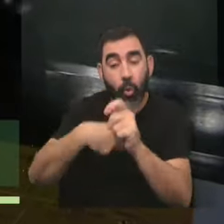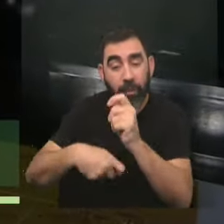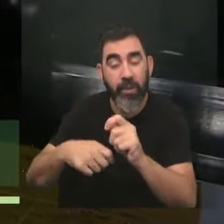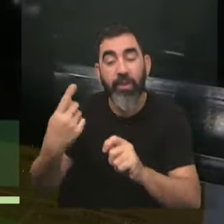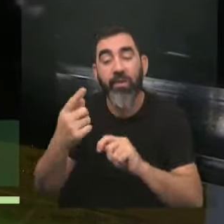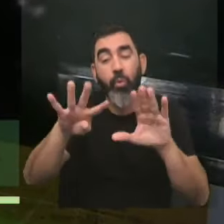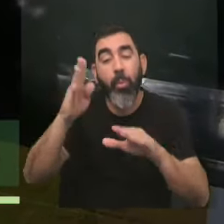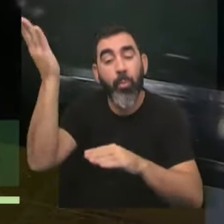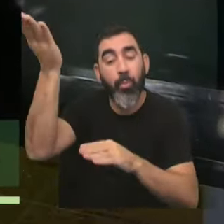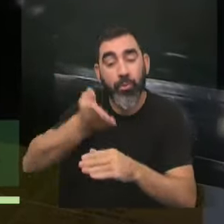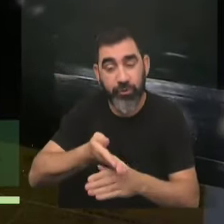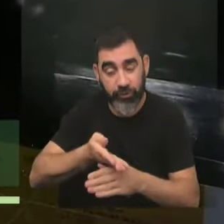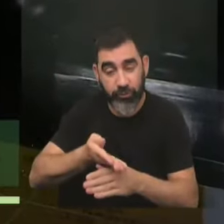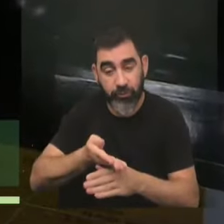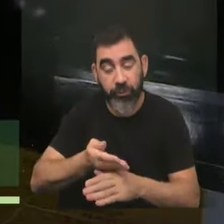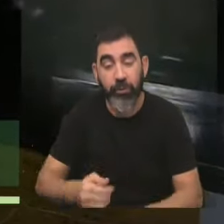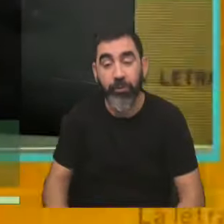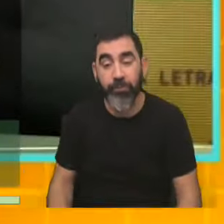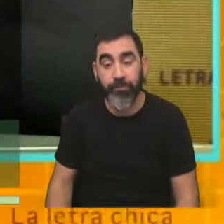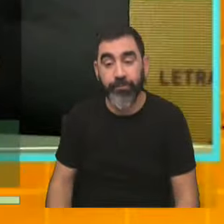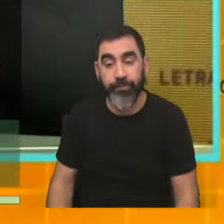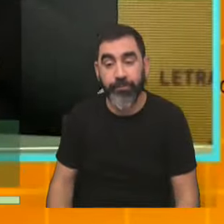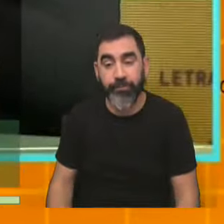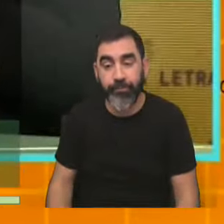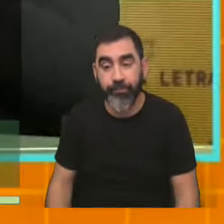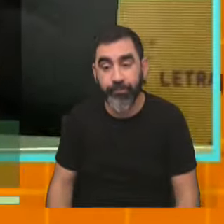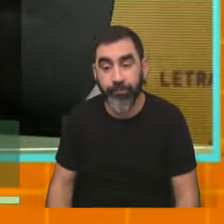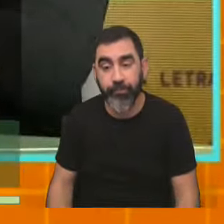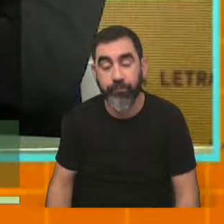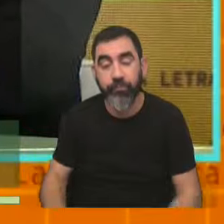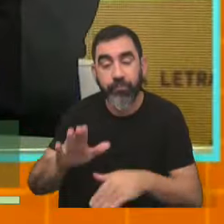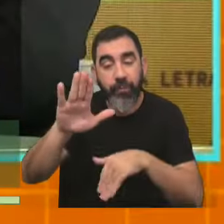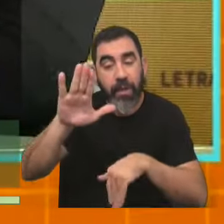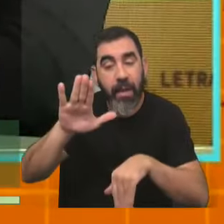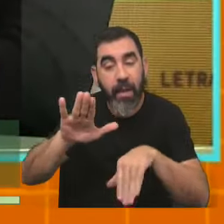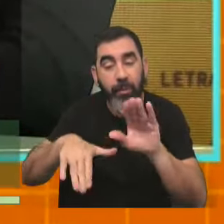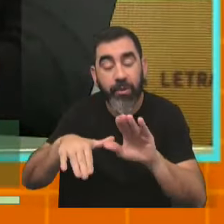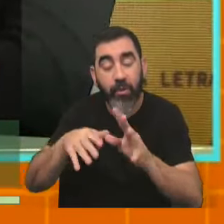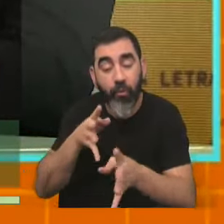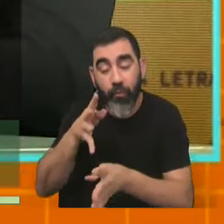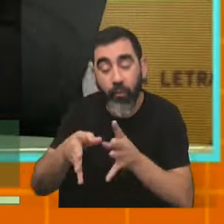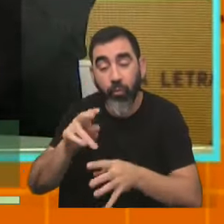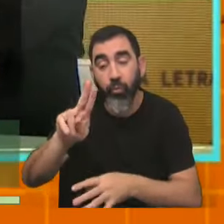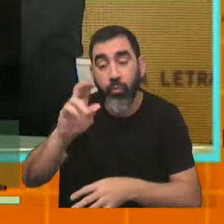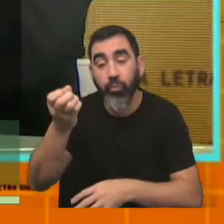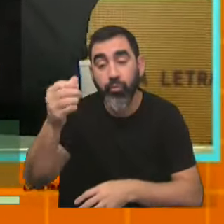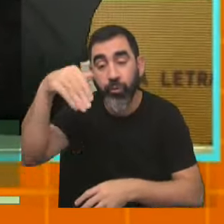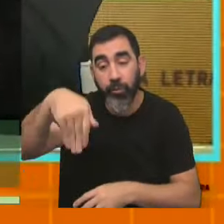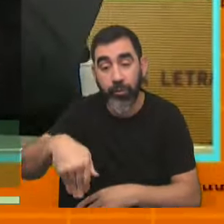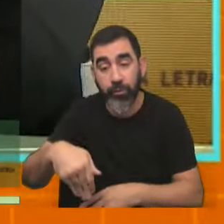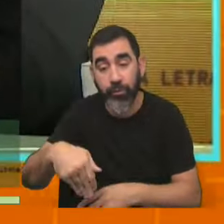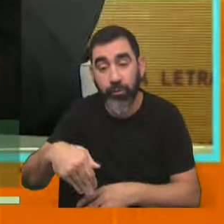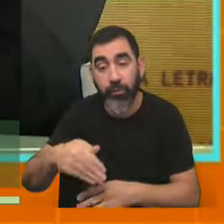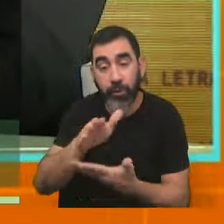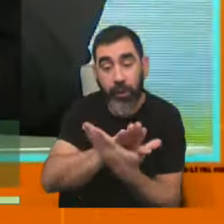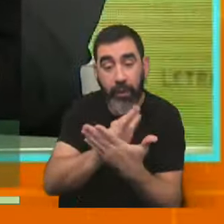el 19 de la comercialización total la mayor parte de la operación de la wam surge de canales